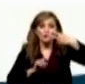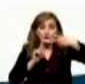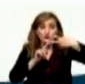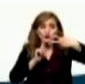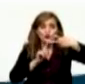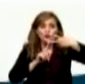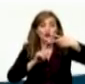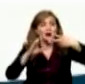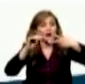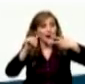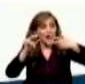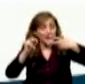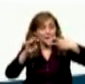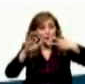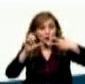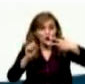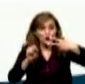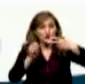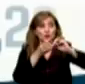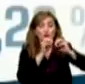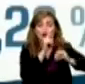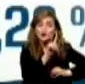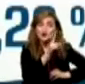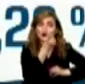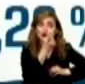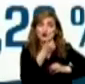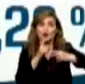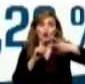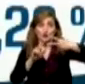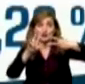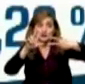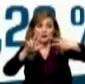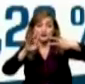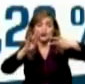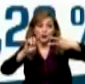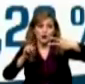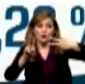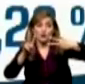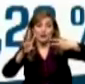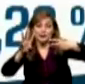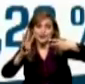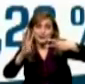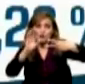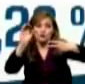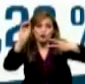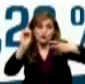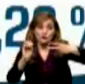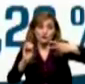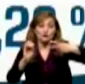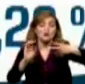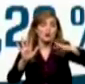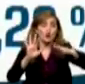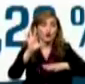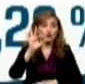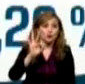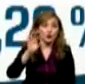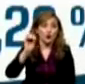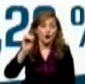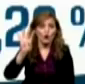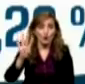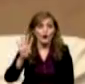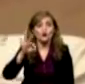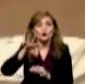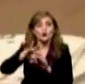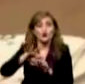electoral Paulo Cantos, de la lista 111, obtuvo un apoyo de 37.26%, que representa 904